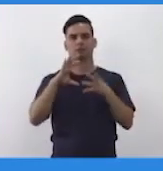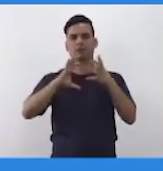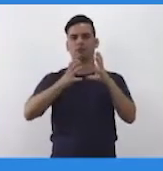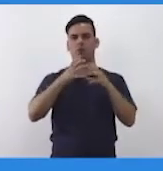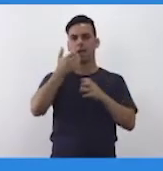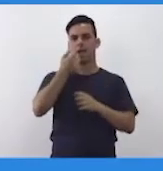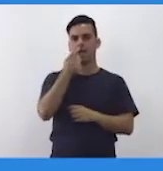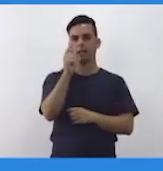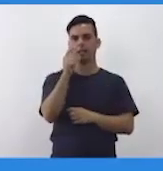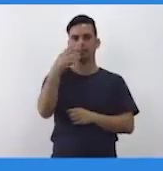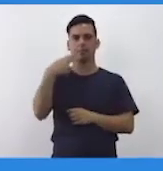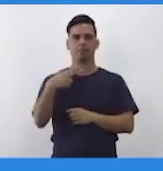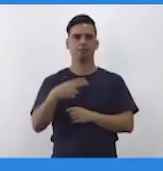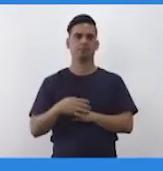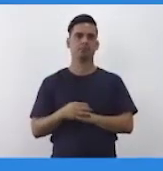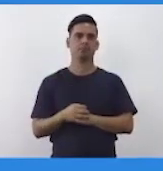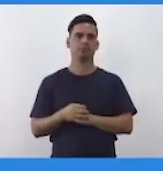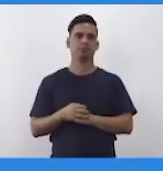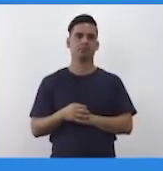adenosintrifosfato.